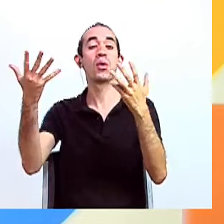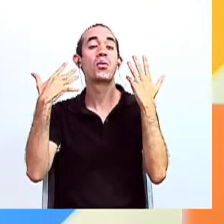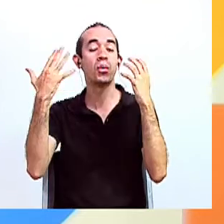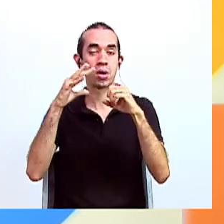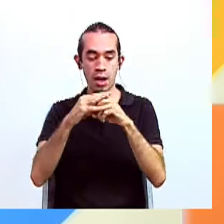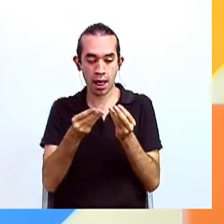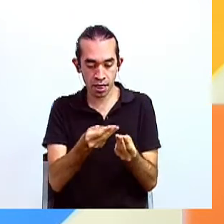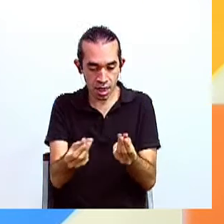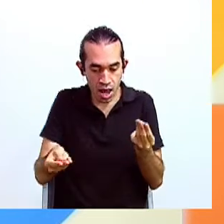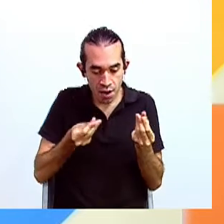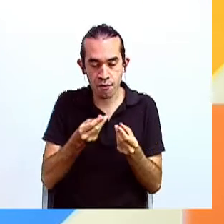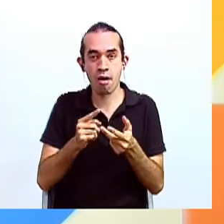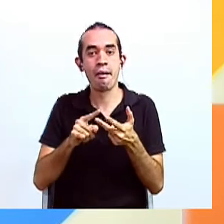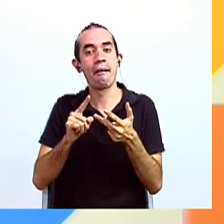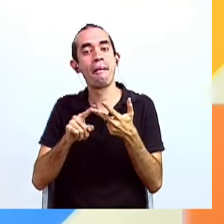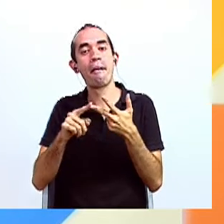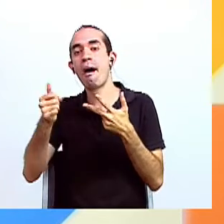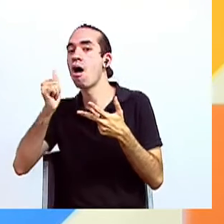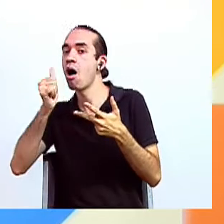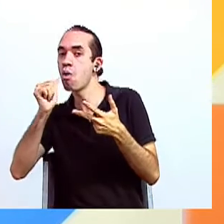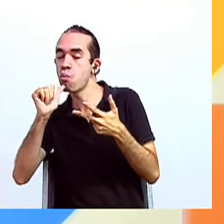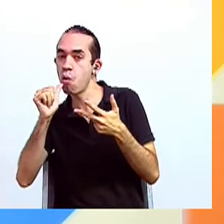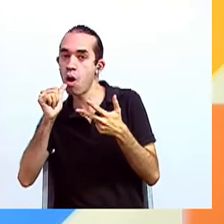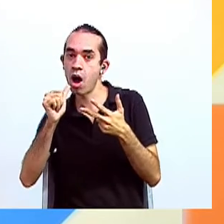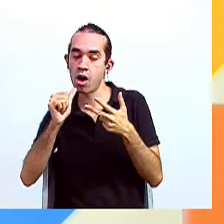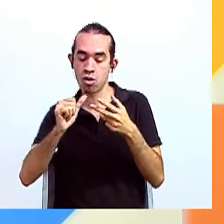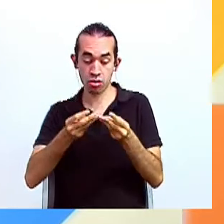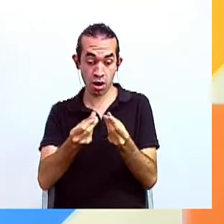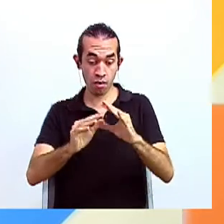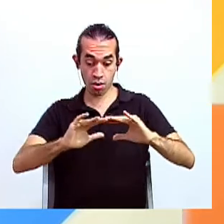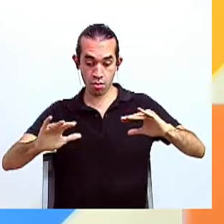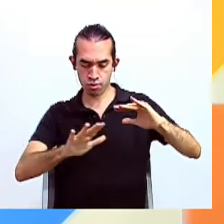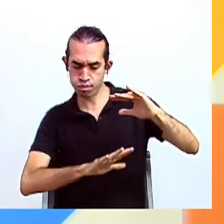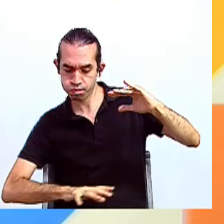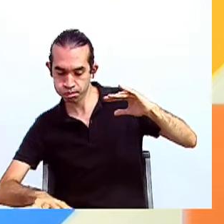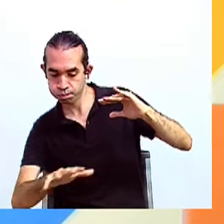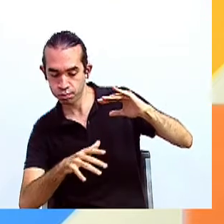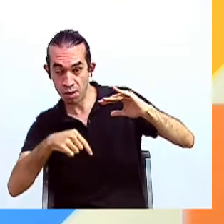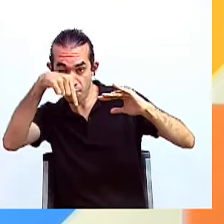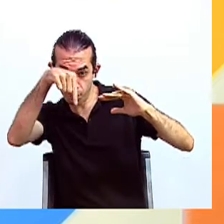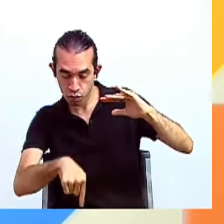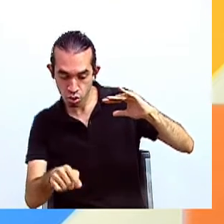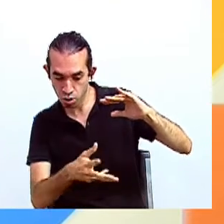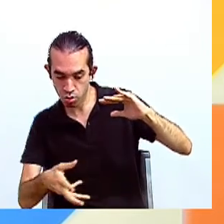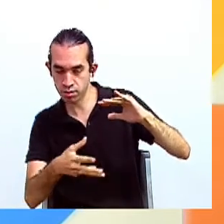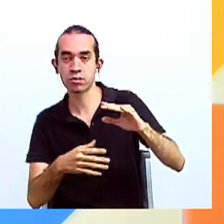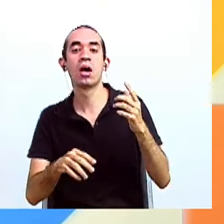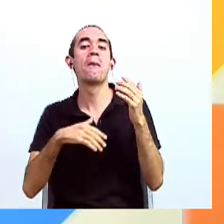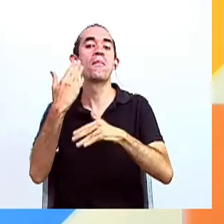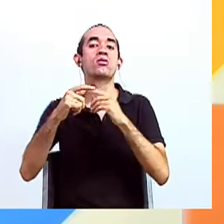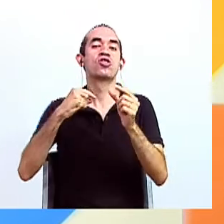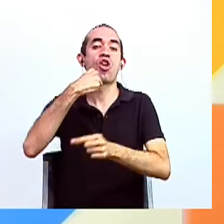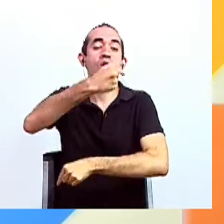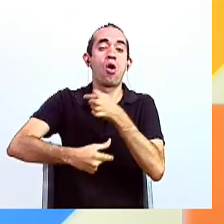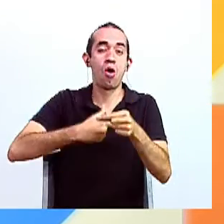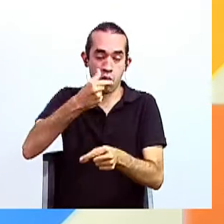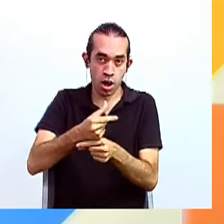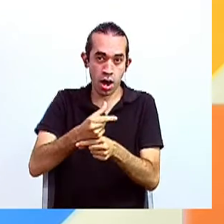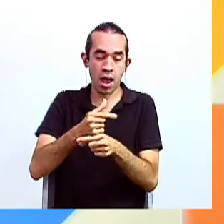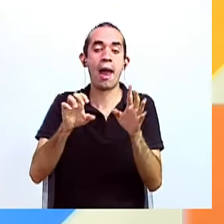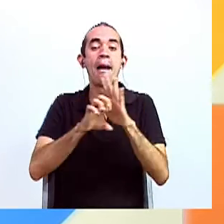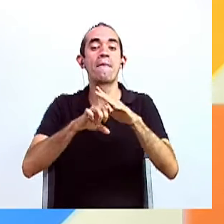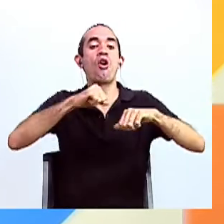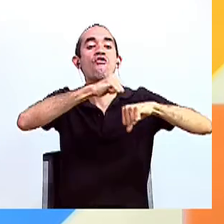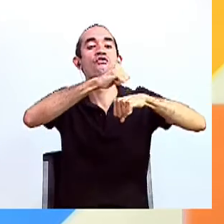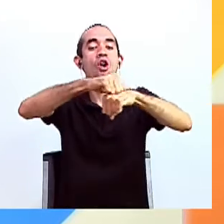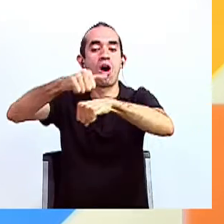el agua o inclusive debajo de la superficie. Los procesos geológicos como el desgaste de las rocas,